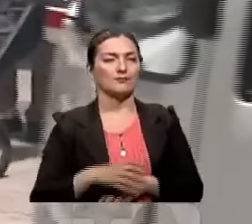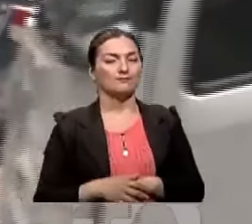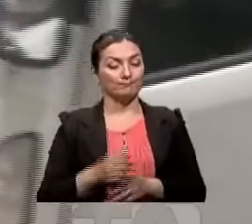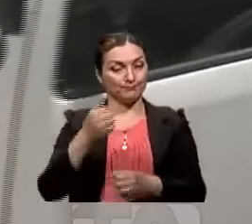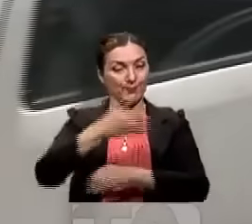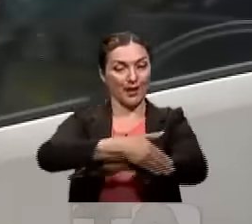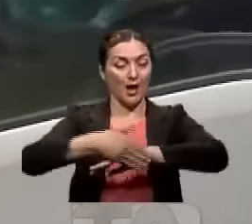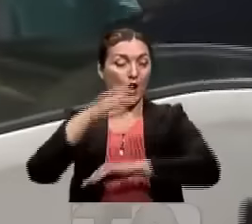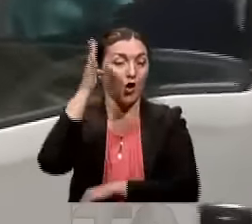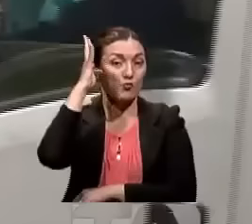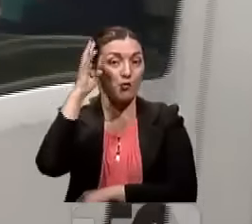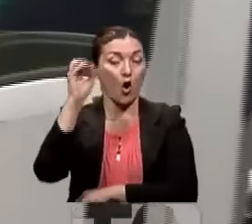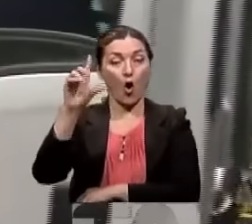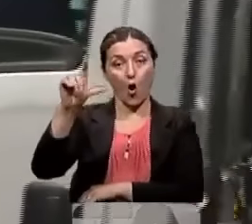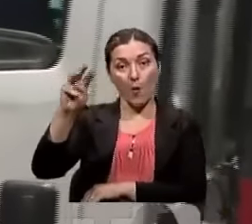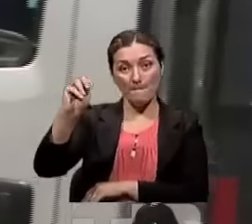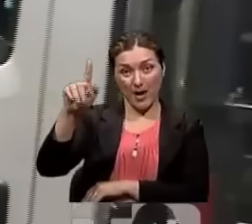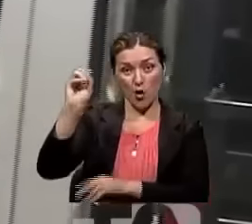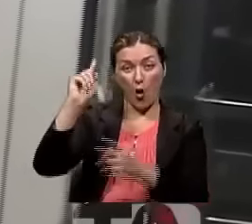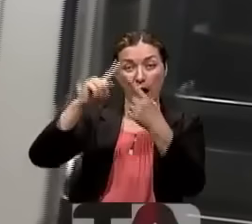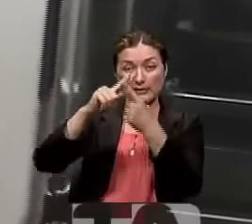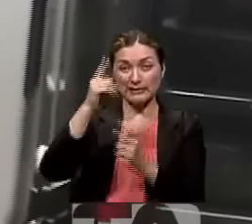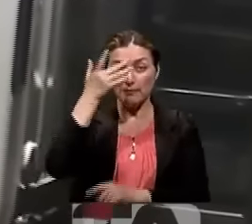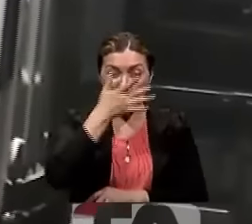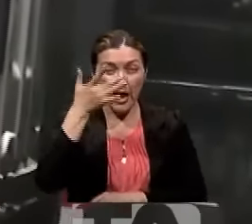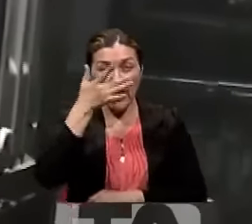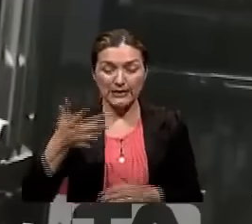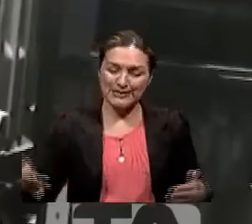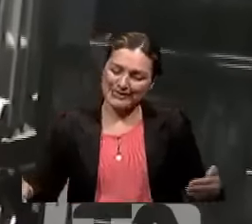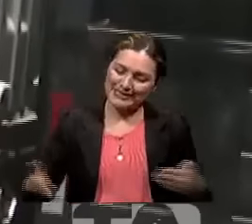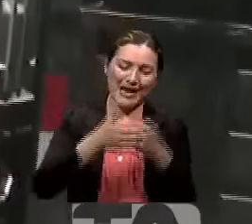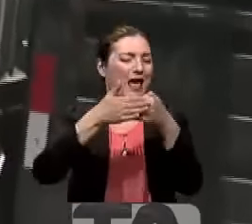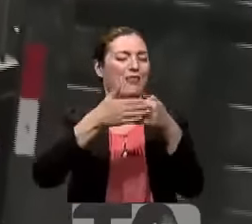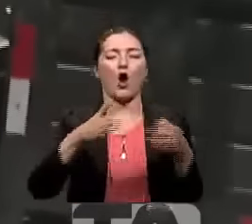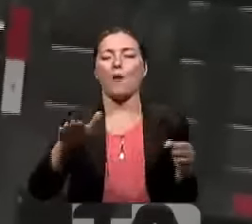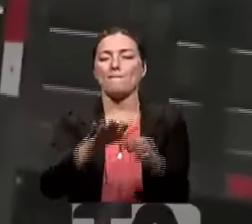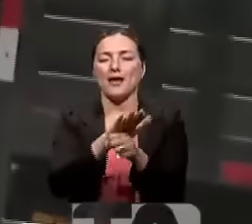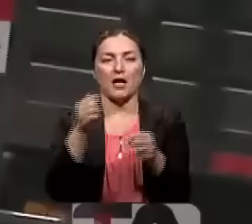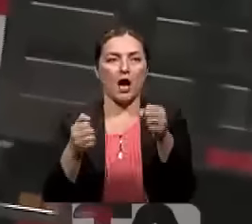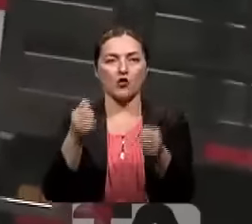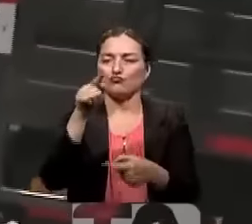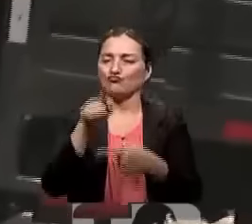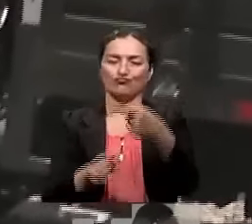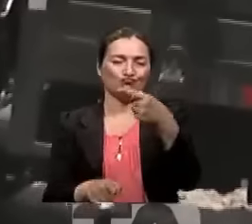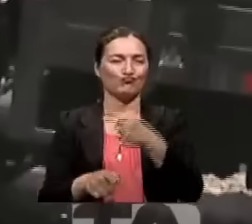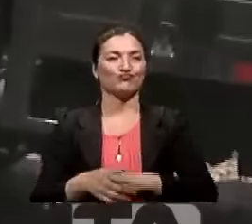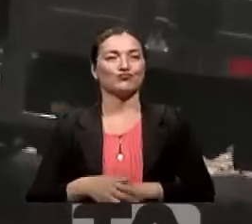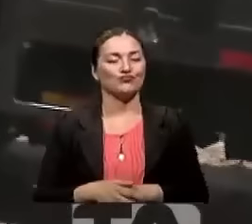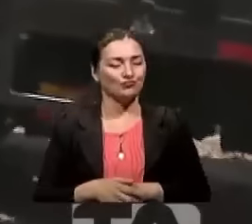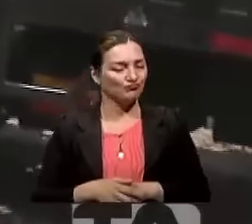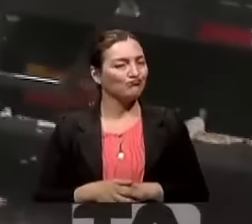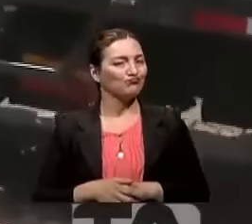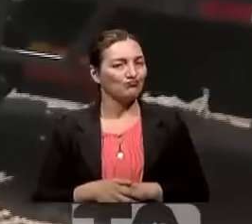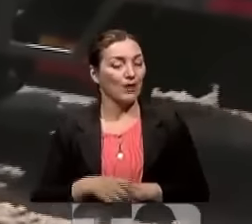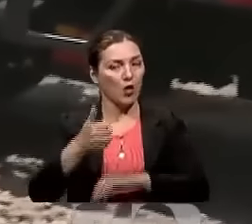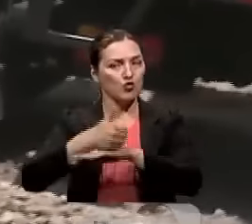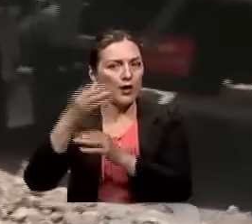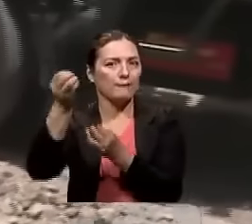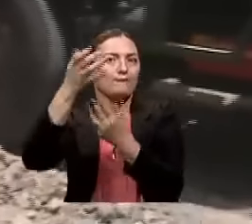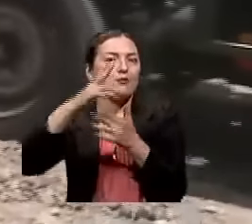comprende desde la Olmedo hasta la Esmeraldas, se encuentra completamente cerrada el tránsito vehicular, pero también han informado que